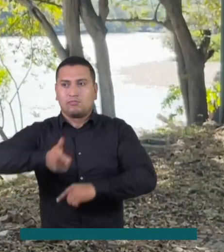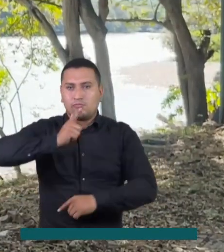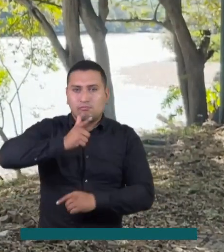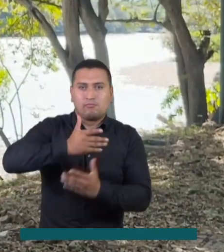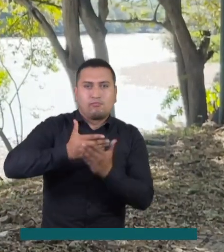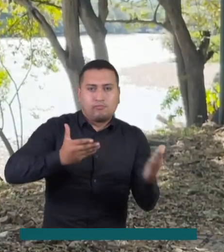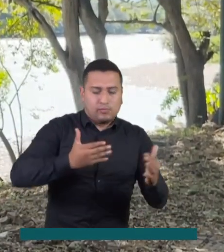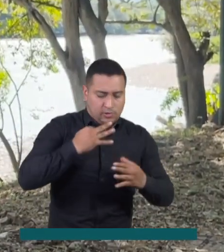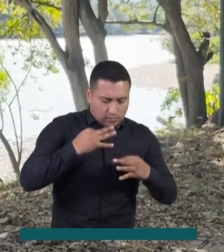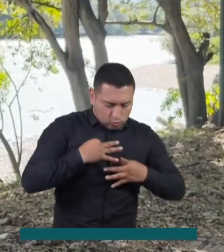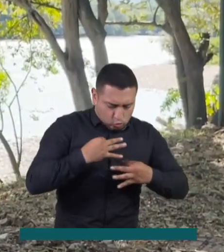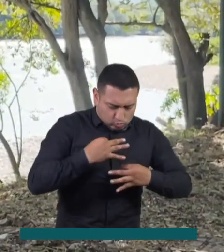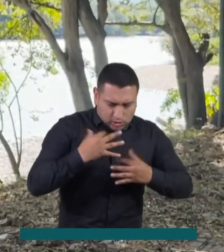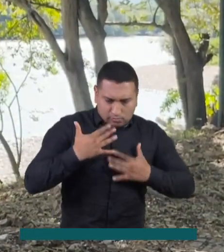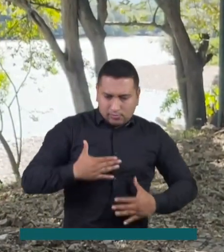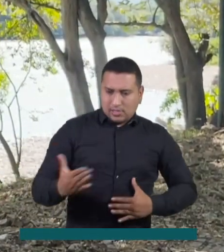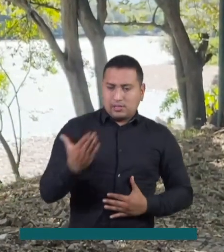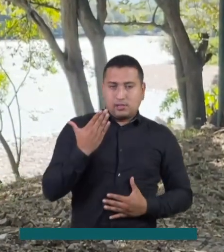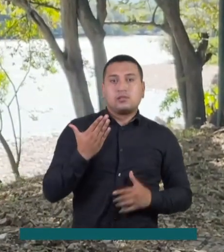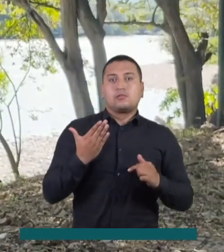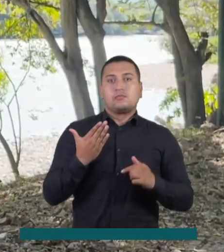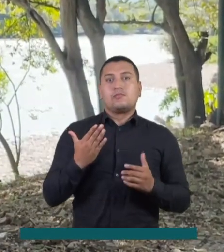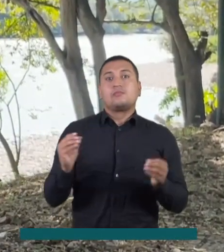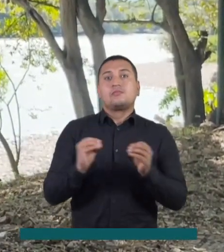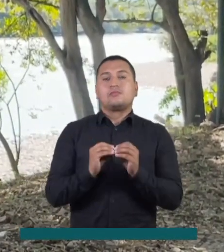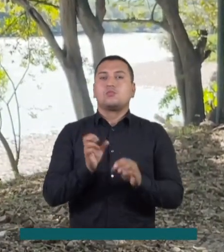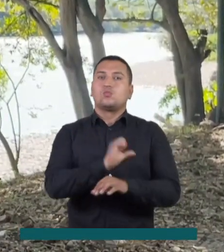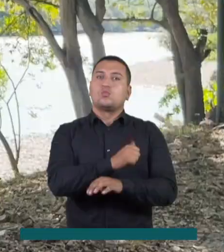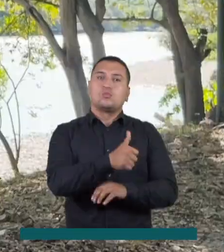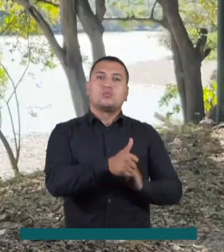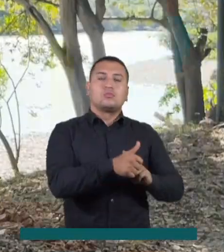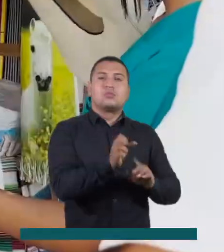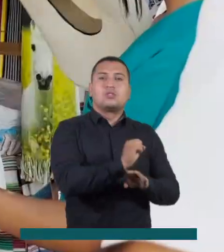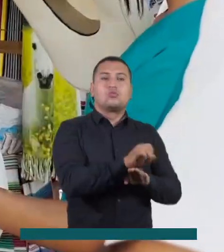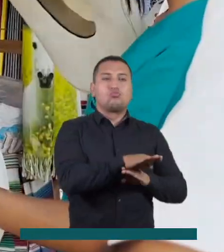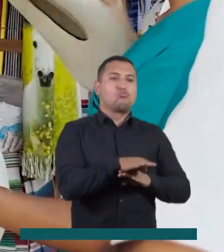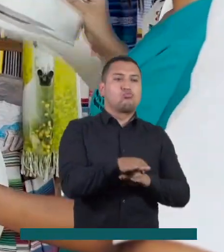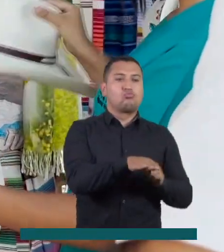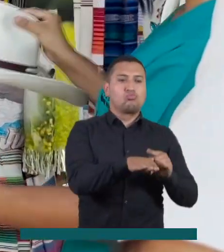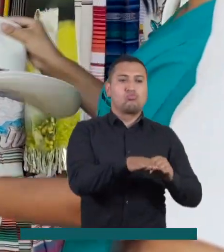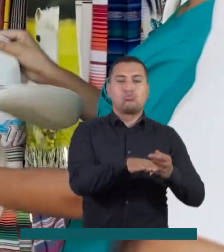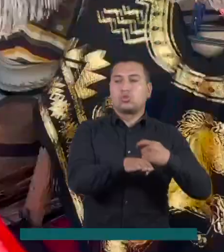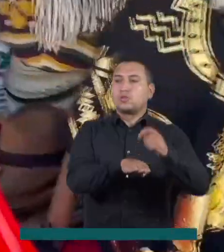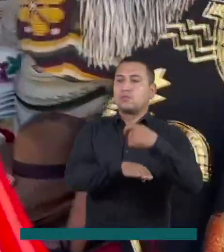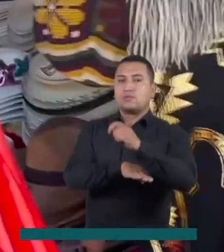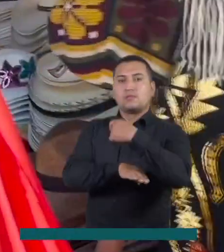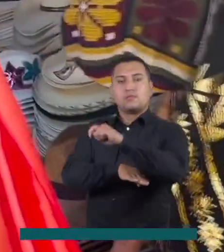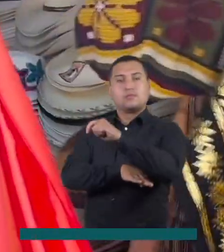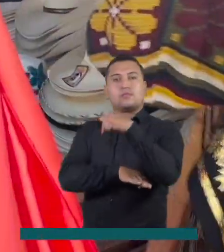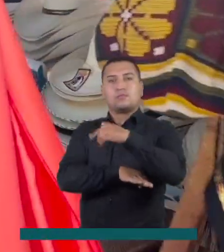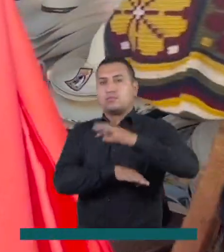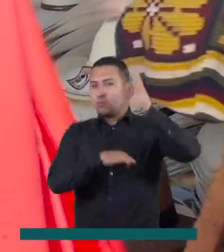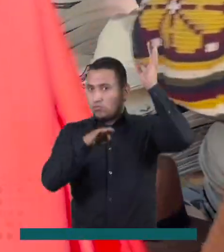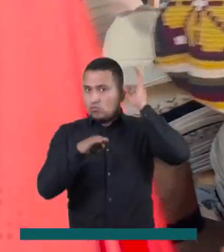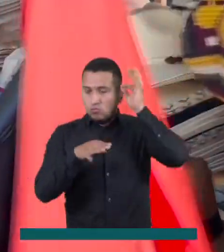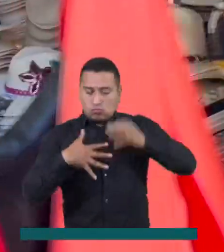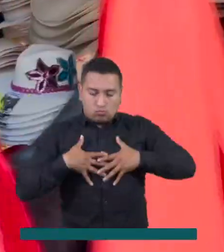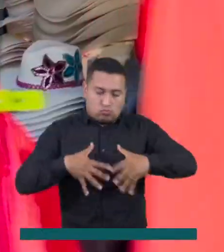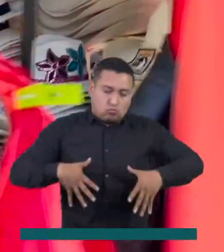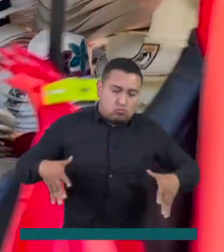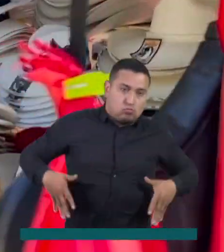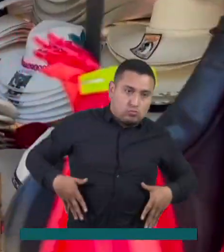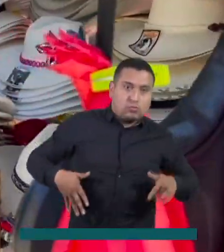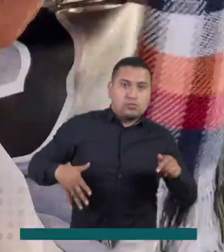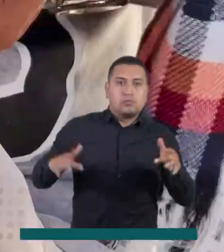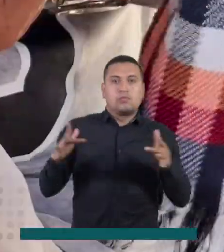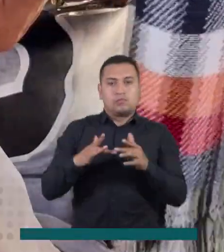pero también la llegada de unos particulares carritos que venden ponchos y sombreros. Los ponchos, los sombreros y los rabo de gallos hacen parte de las tradiciones